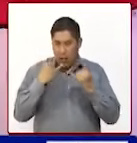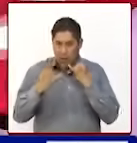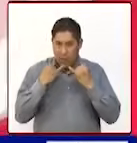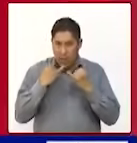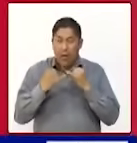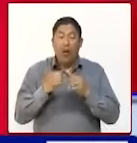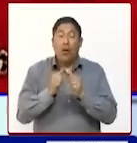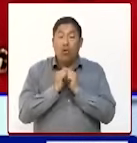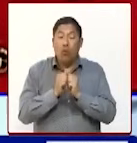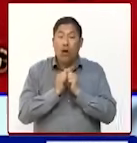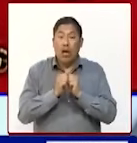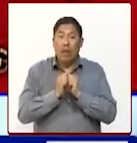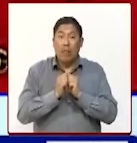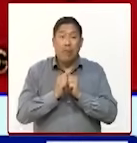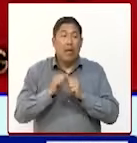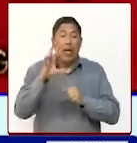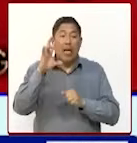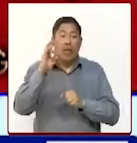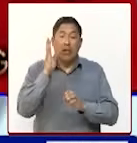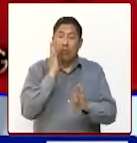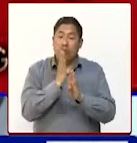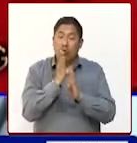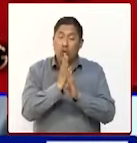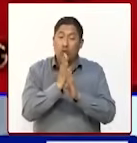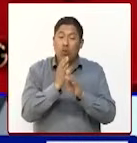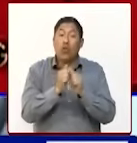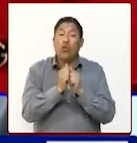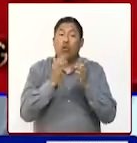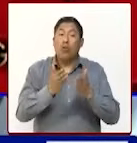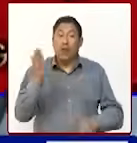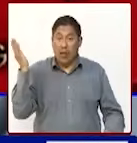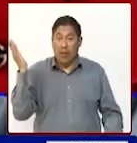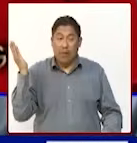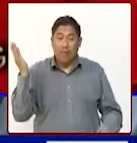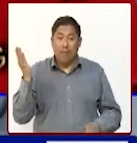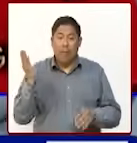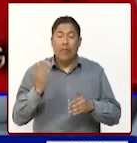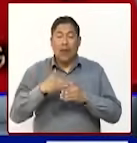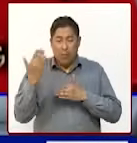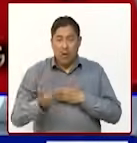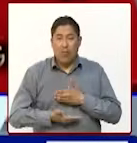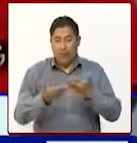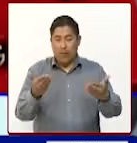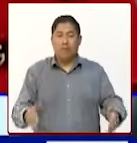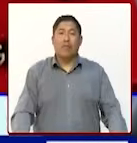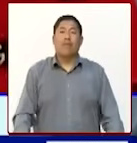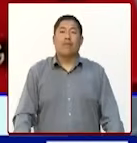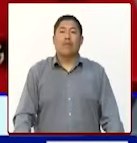para acompañarle también desde las 7 de la mañana. Con mis compañeras les hacemos esta invitación.